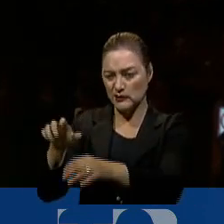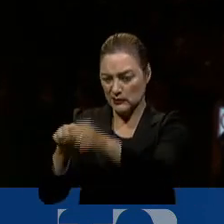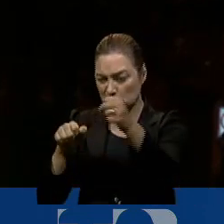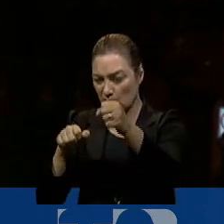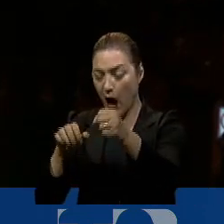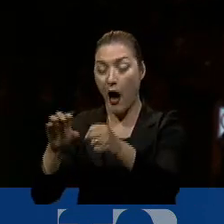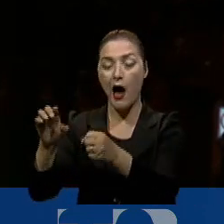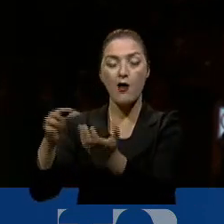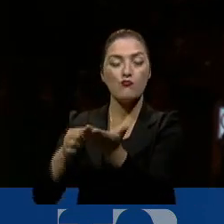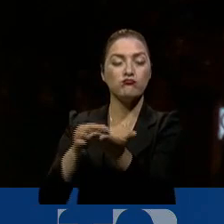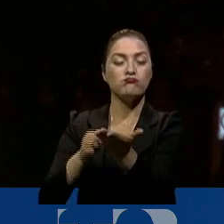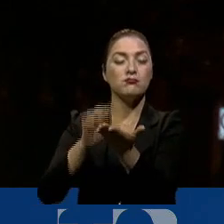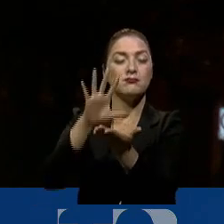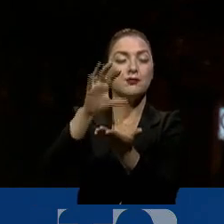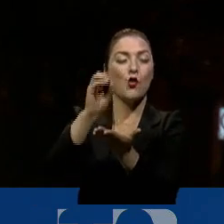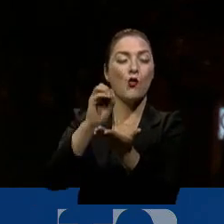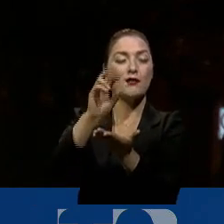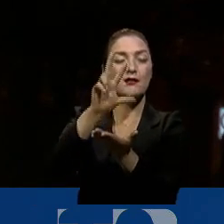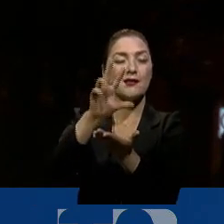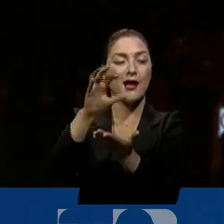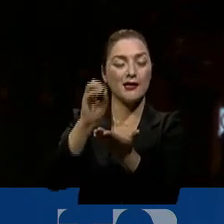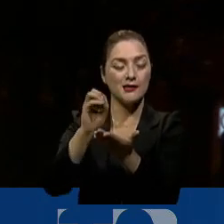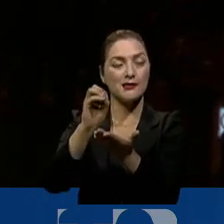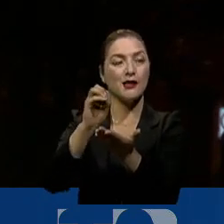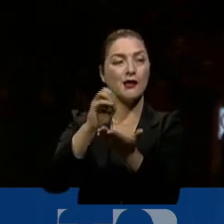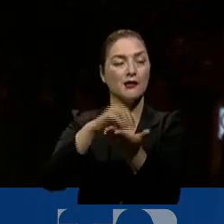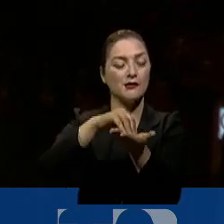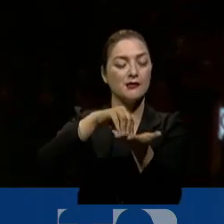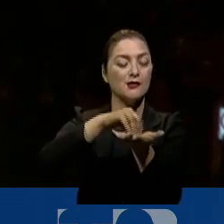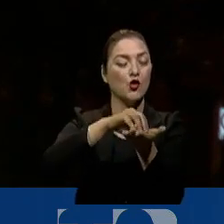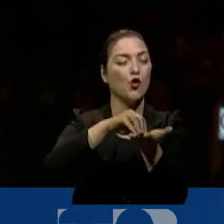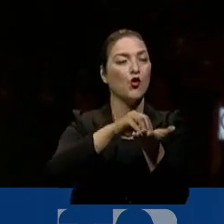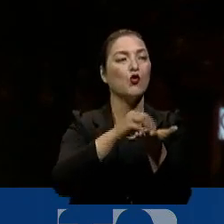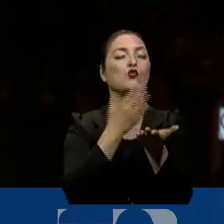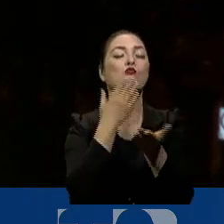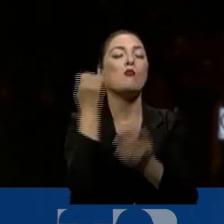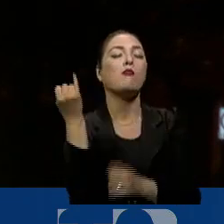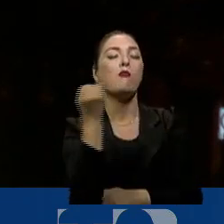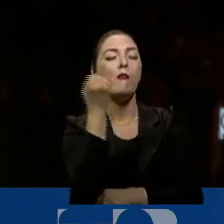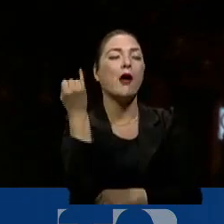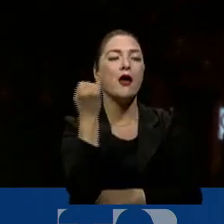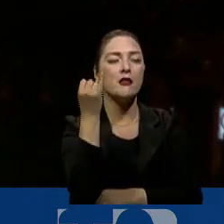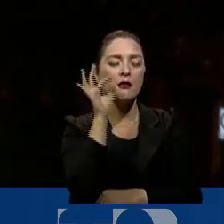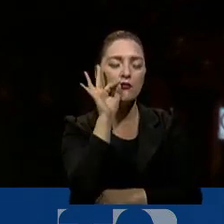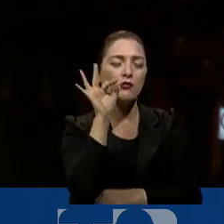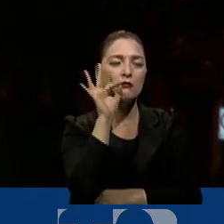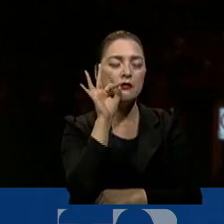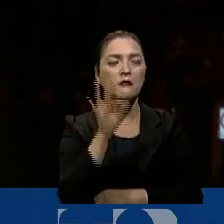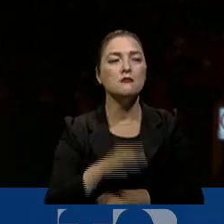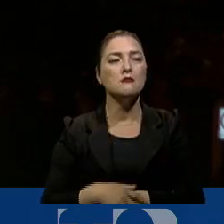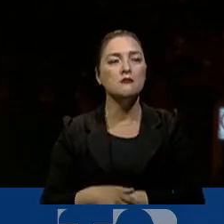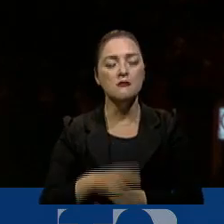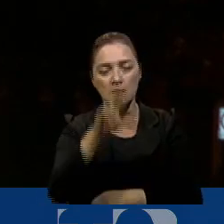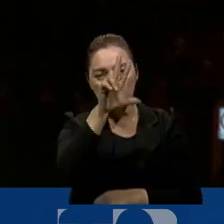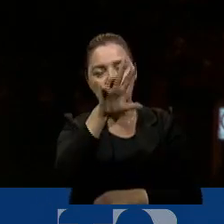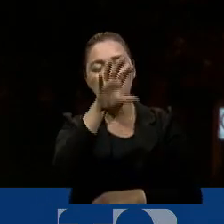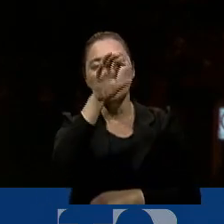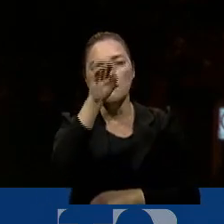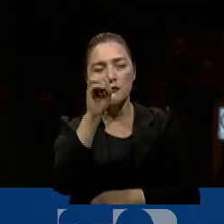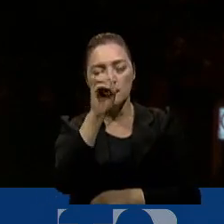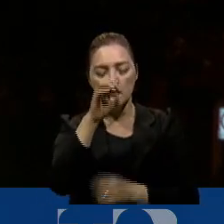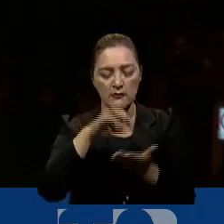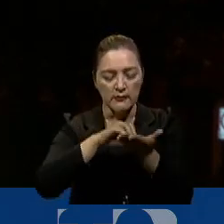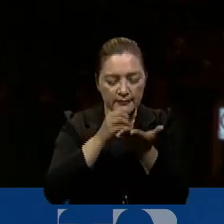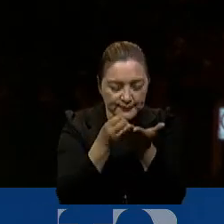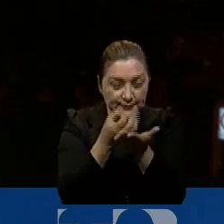sobres que contenían 30 sobres con una sustancia verdosa vegetal, que es marihuana, y 30 sobres con una